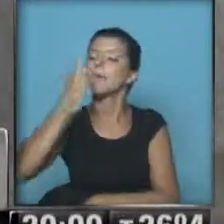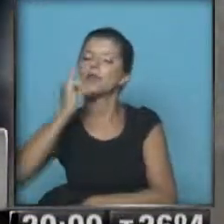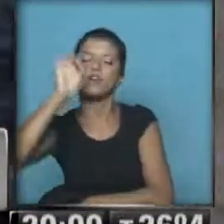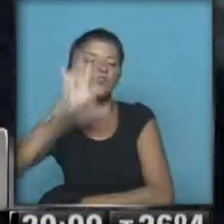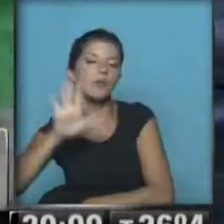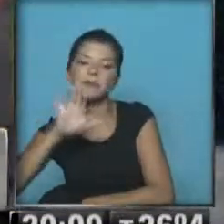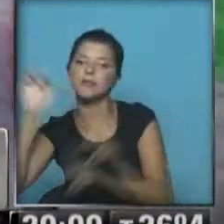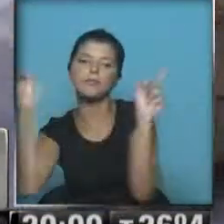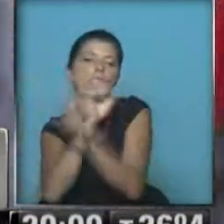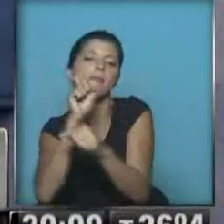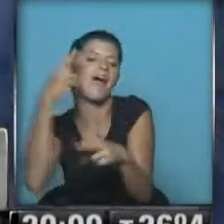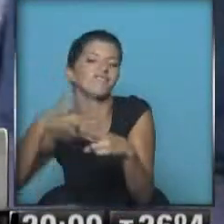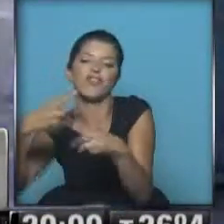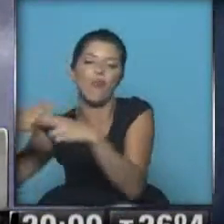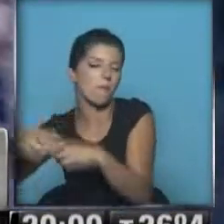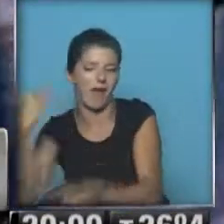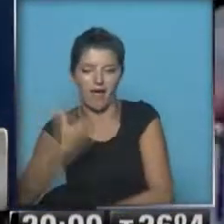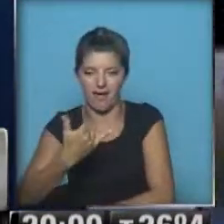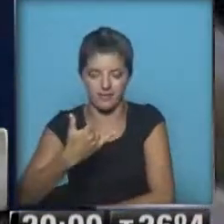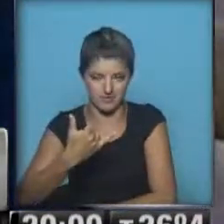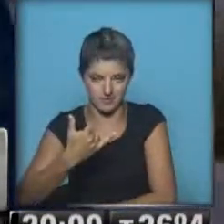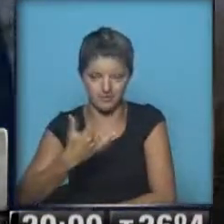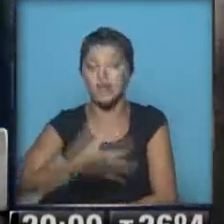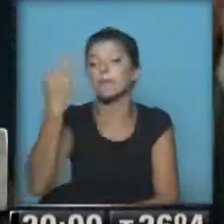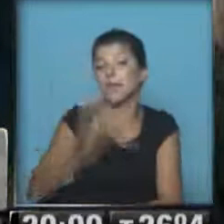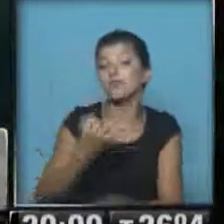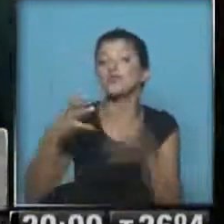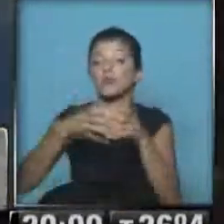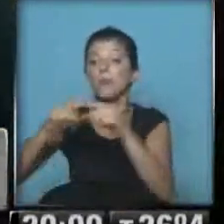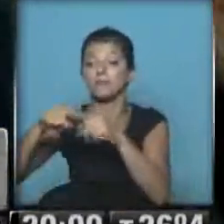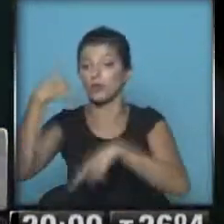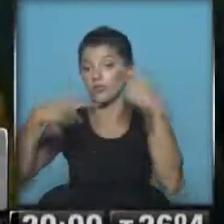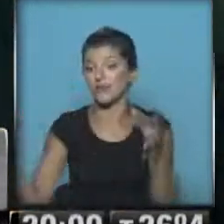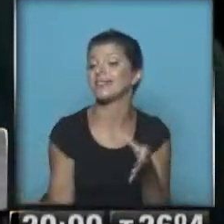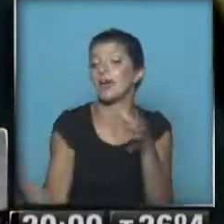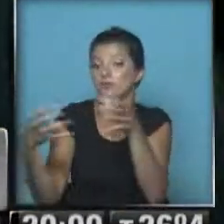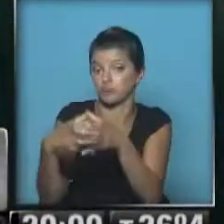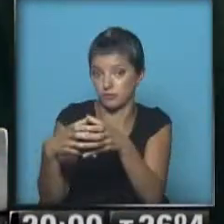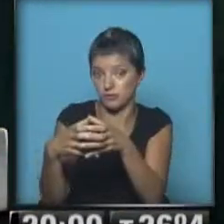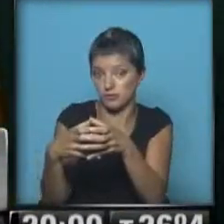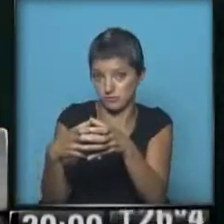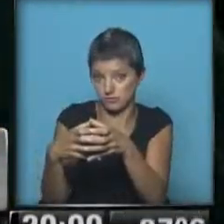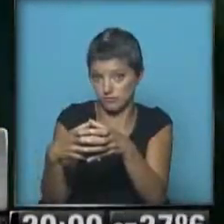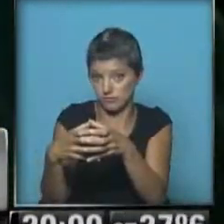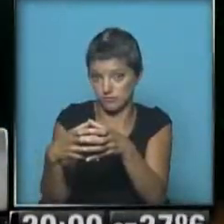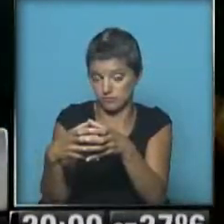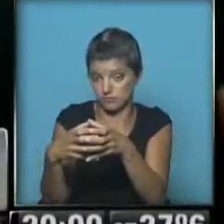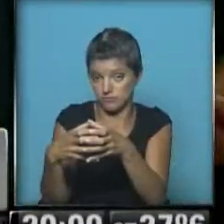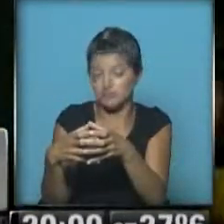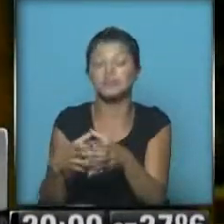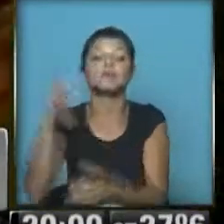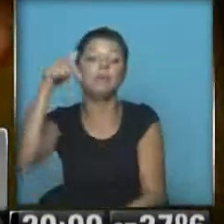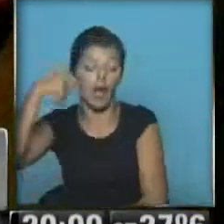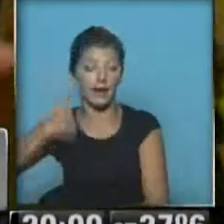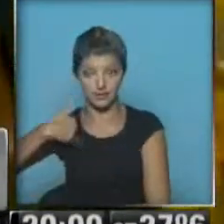un problema de nombres. En definitiva, es una conjunción de fuerzas que se da en un tiempo o en otro y que en la Argentina